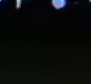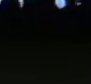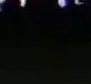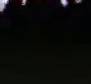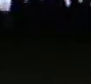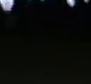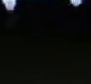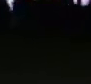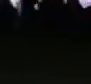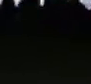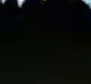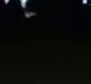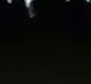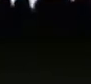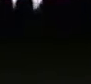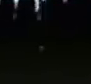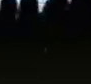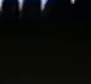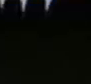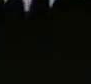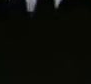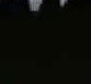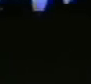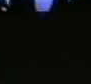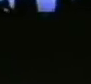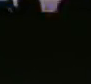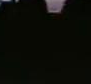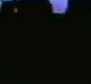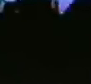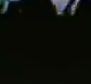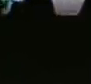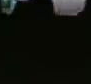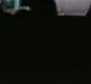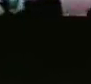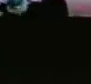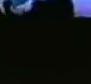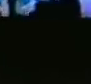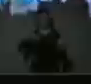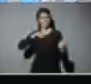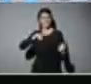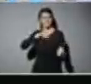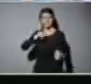Así es como ellos lo quieren decir. Las flores y para gustos los colores, y para ello los pitapitos.